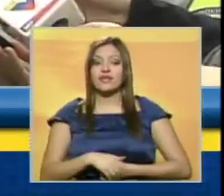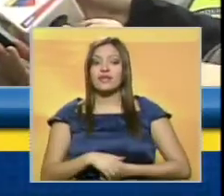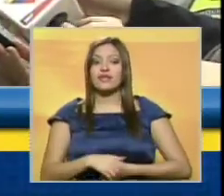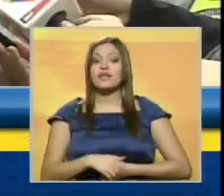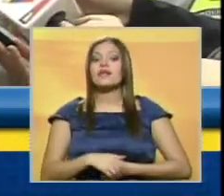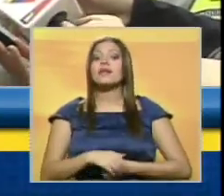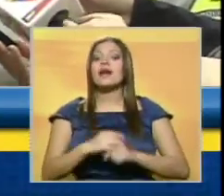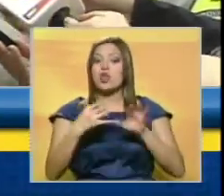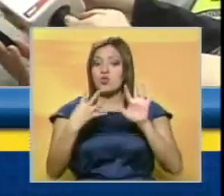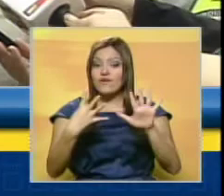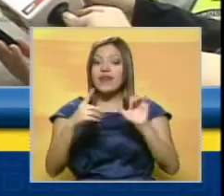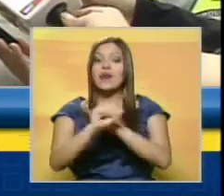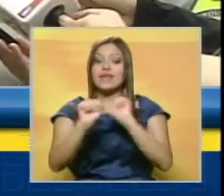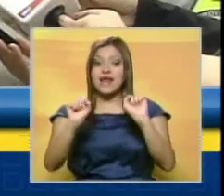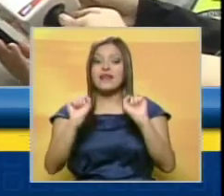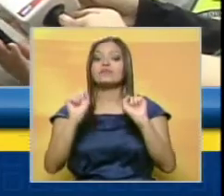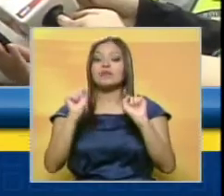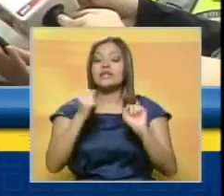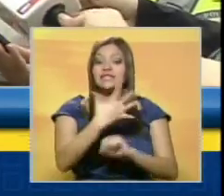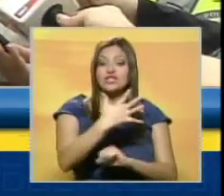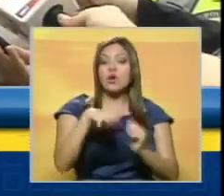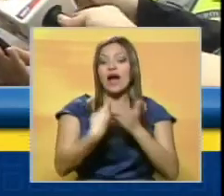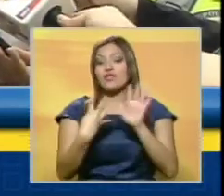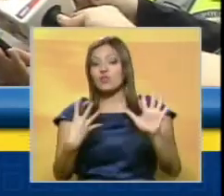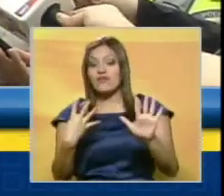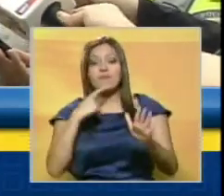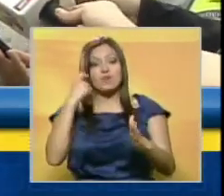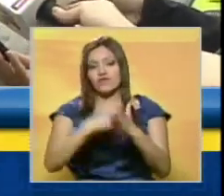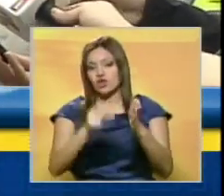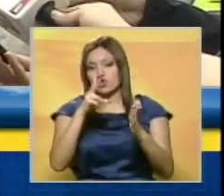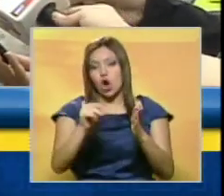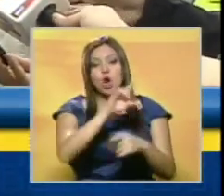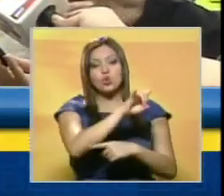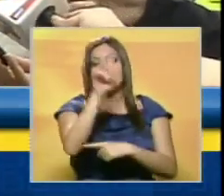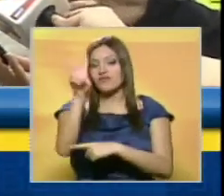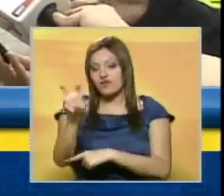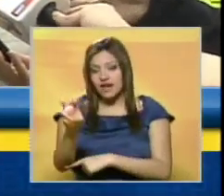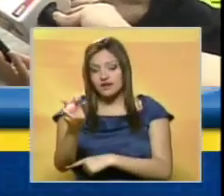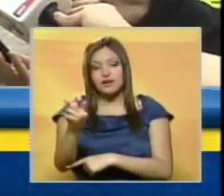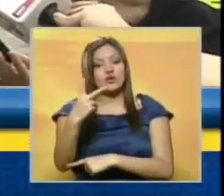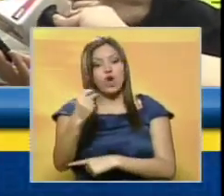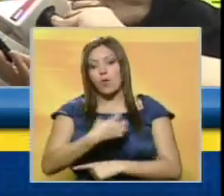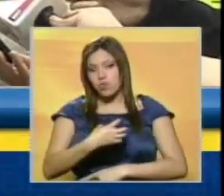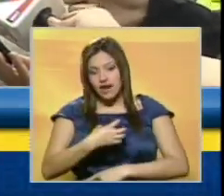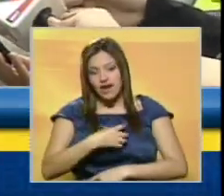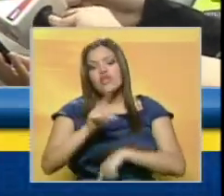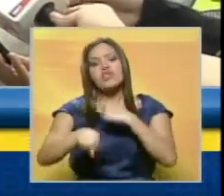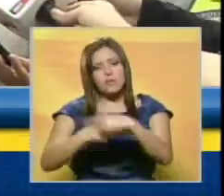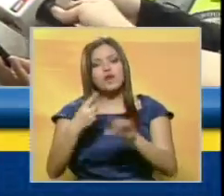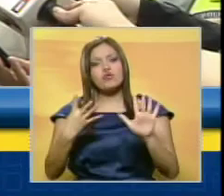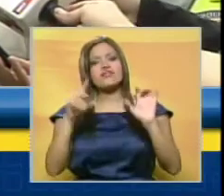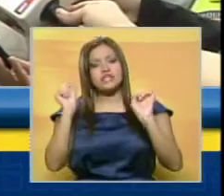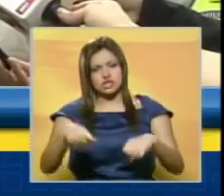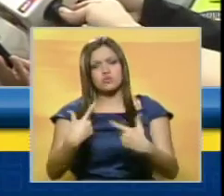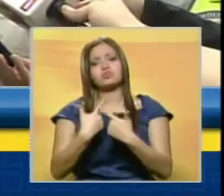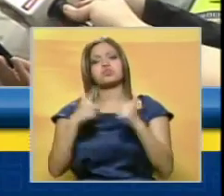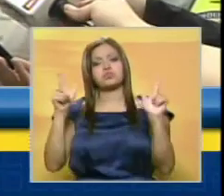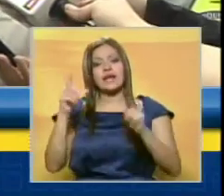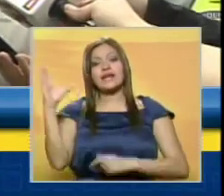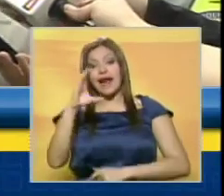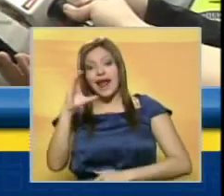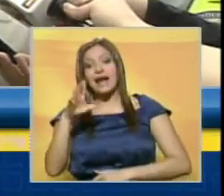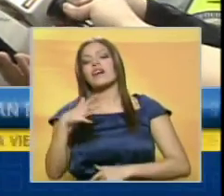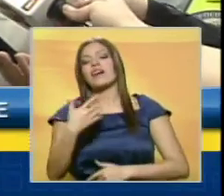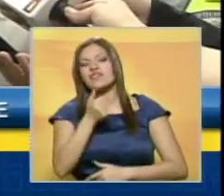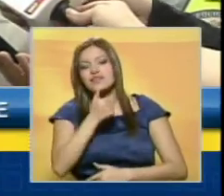después de las 9 de la mañana, es decir, desde las 5 de la mañana a las 9 de la mañana, de lunes a viernes, no pueden transitar por la Gran Caracas